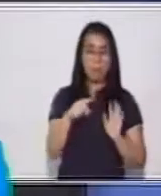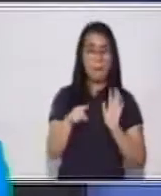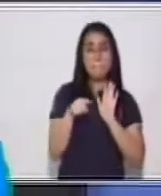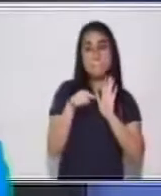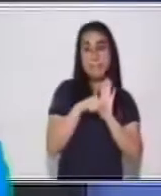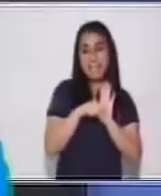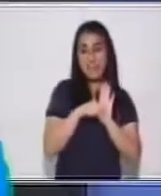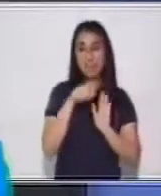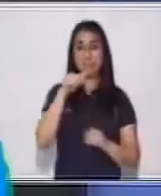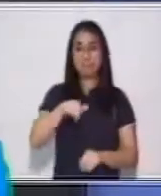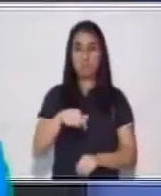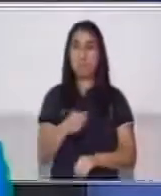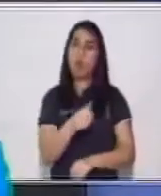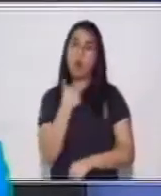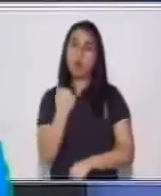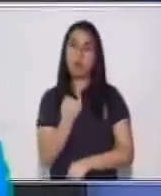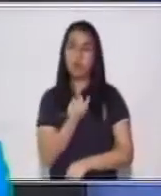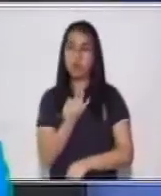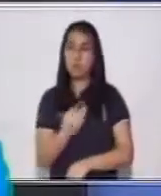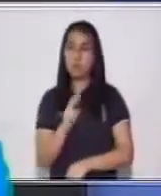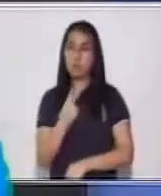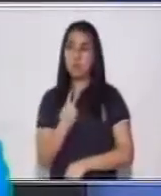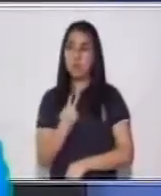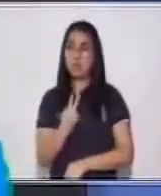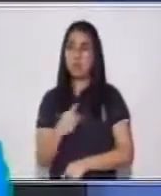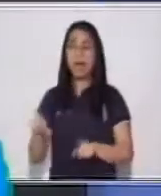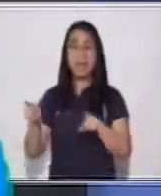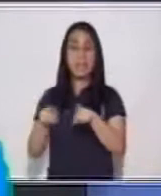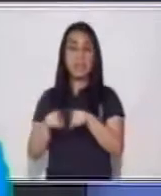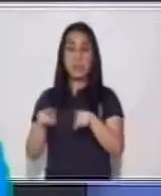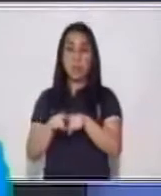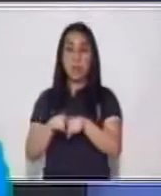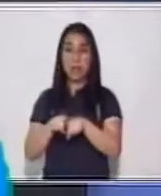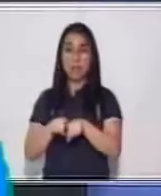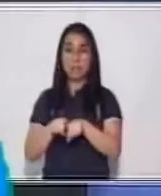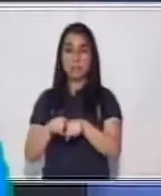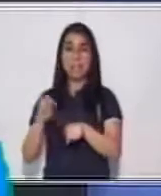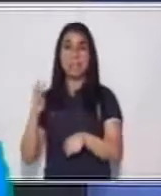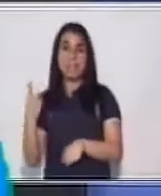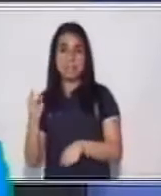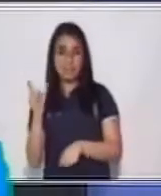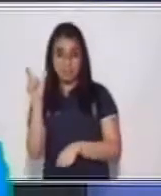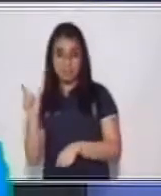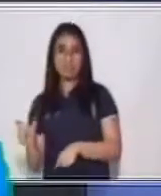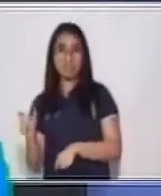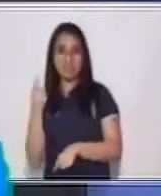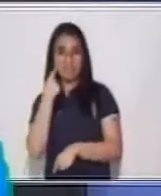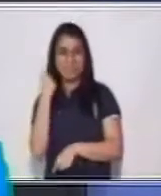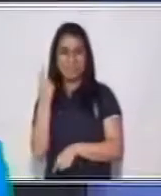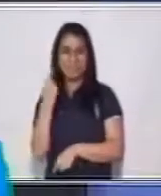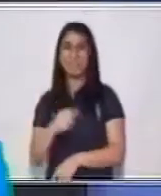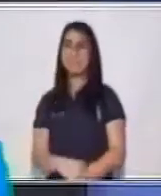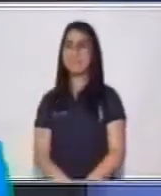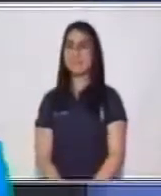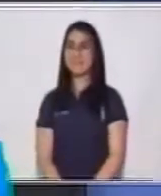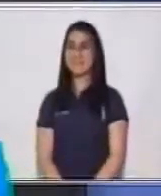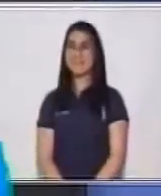Ahora realicemos la operación que nos queda aquí, que es una resta, y nos queda 1.73